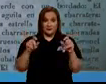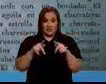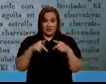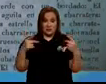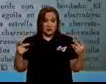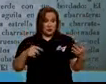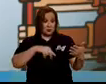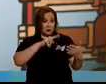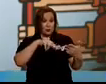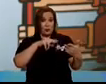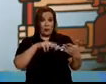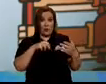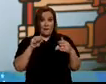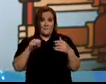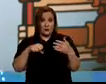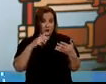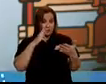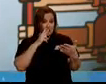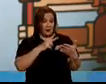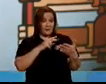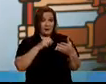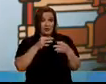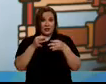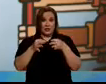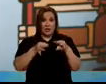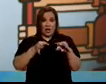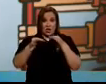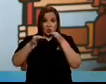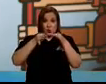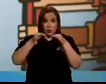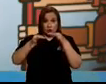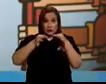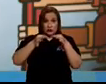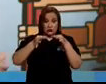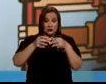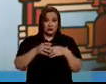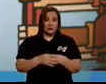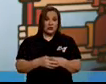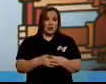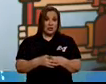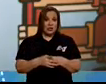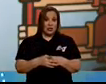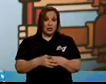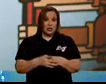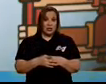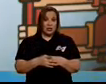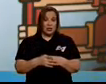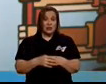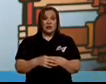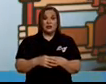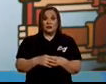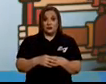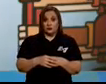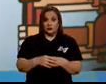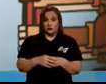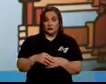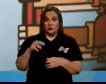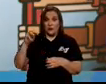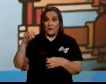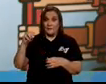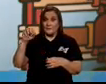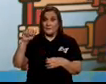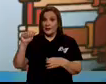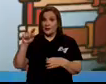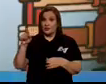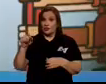antes. Entonces, eso te da un ejemplo, ¿no? ¿Y quiénes lo hacen? Los mazones, que tampoco se han estudiado. Los mazones jugaron un